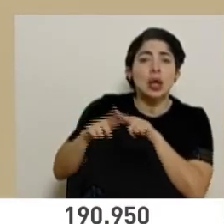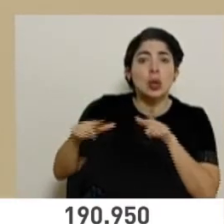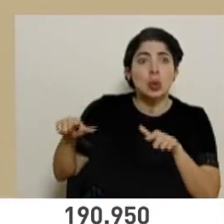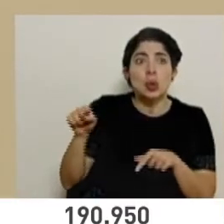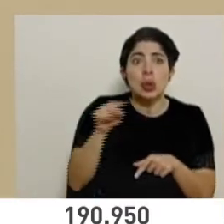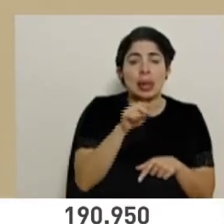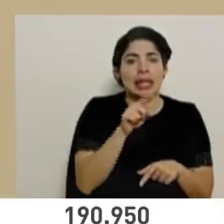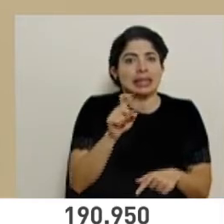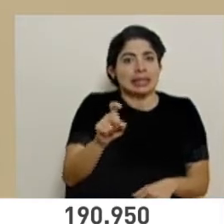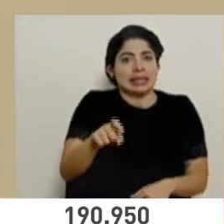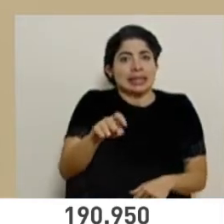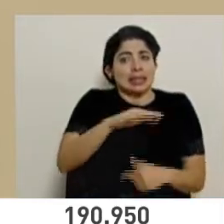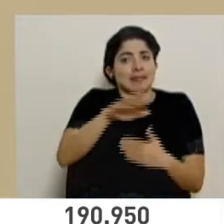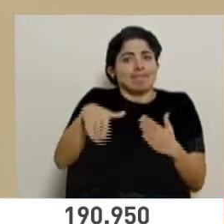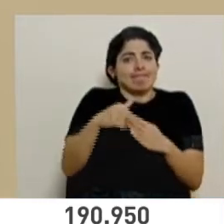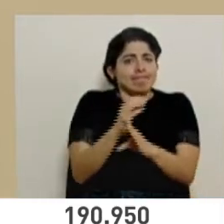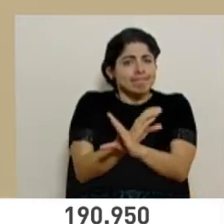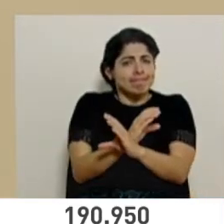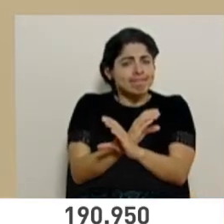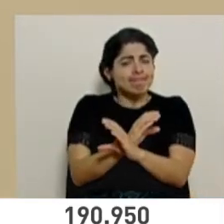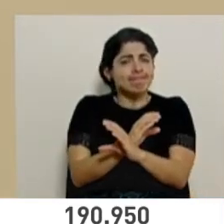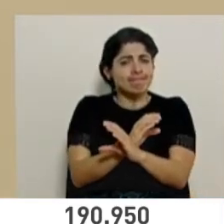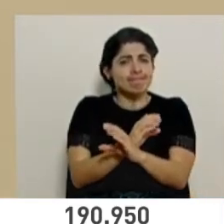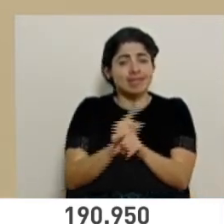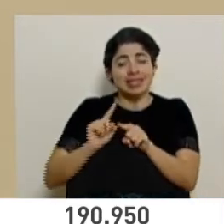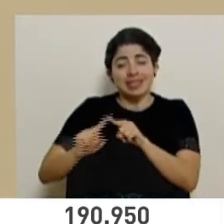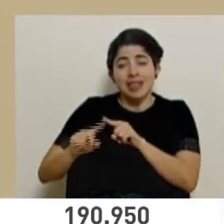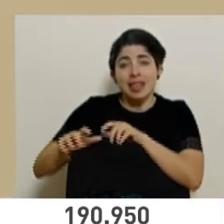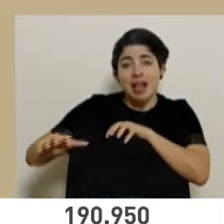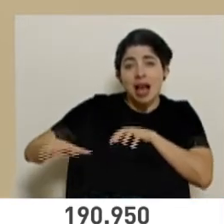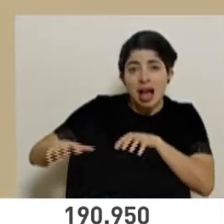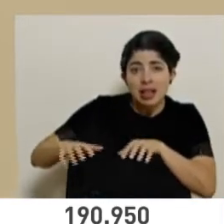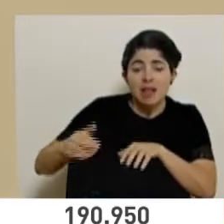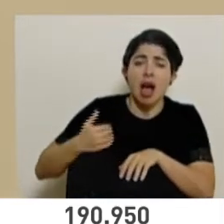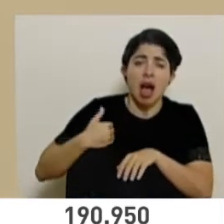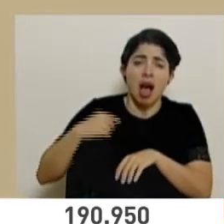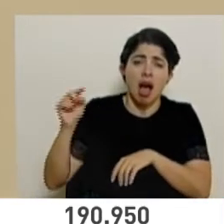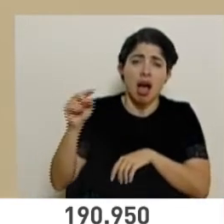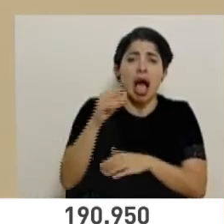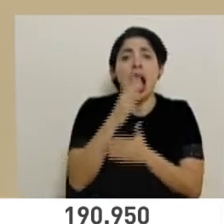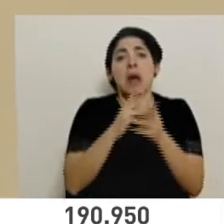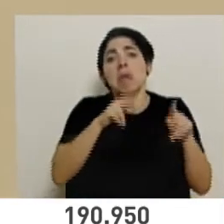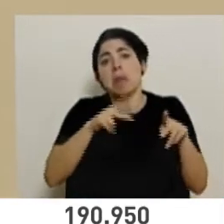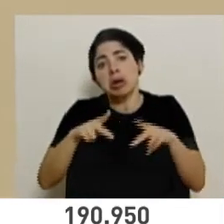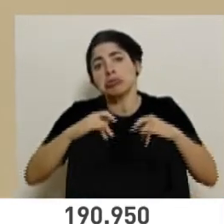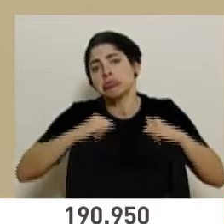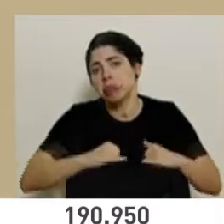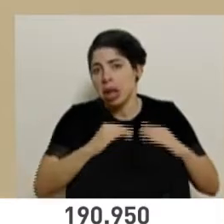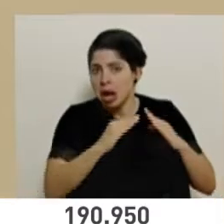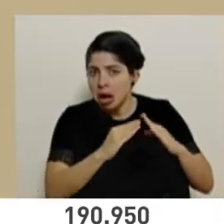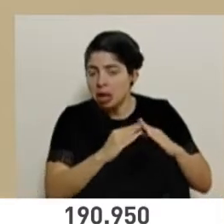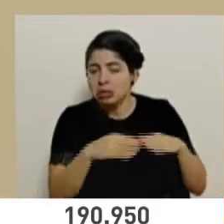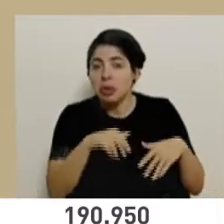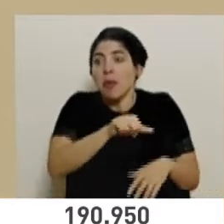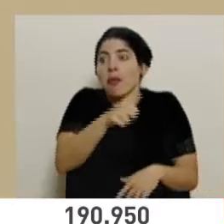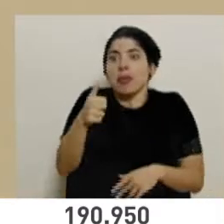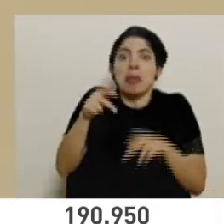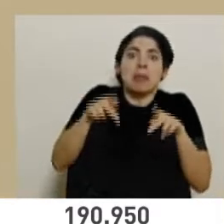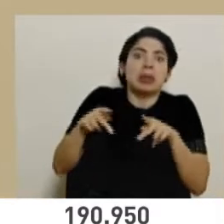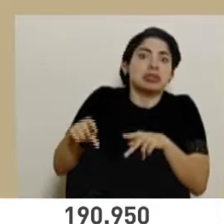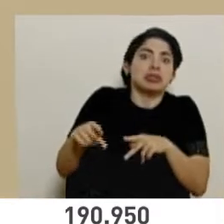es necesario que nos cuidemos. Diversas actividades se van a realizar, algunas personas permanecerán en sus casas, otras